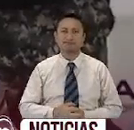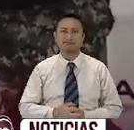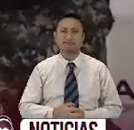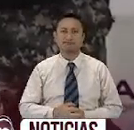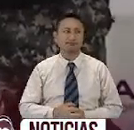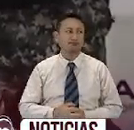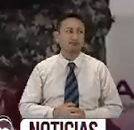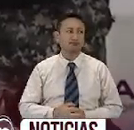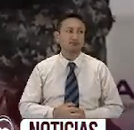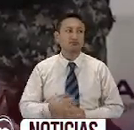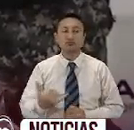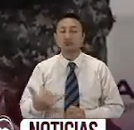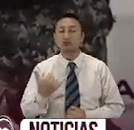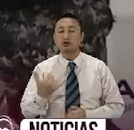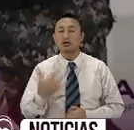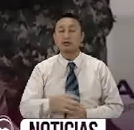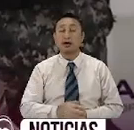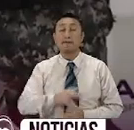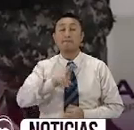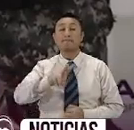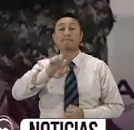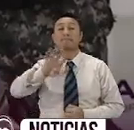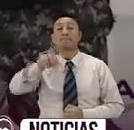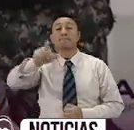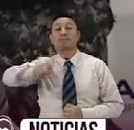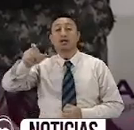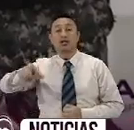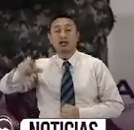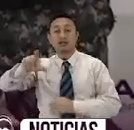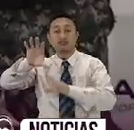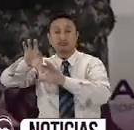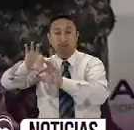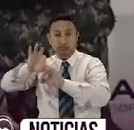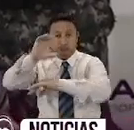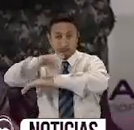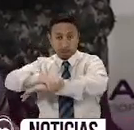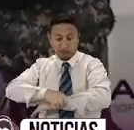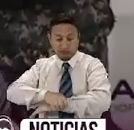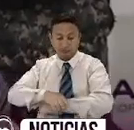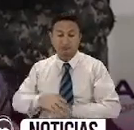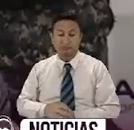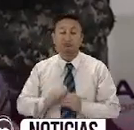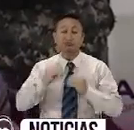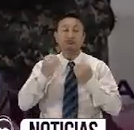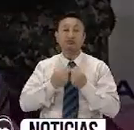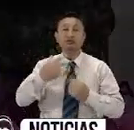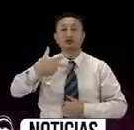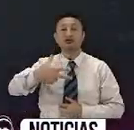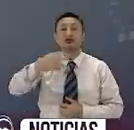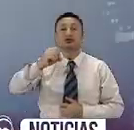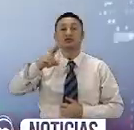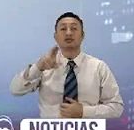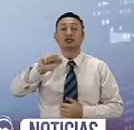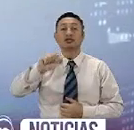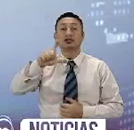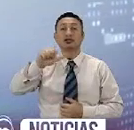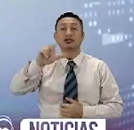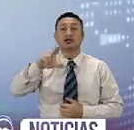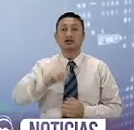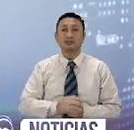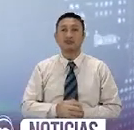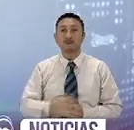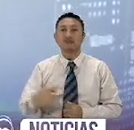identificar y aprehender a 24 personas que formaban parte de la organización de los Chone Killers. Ellos habitaban